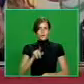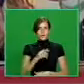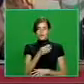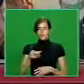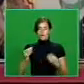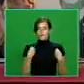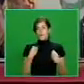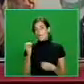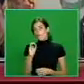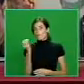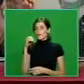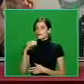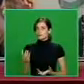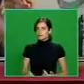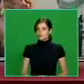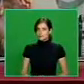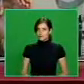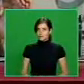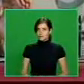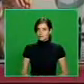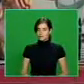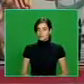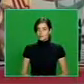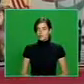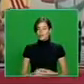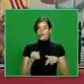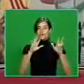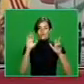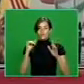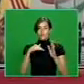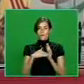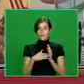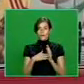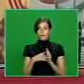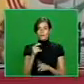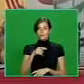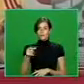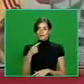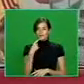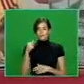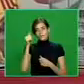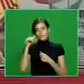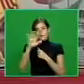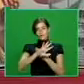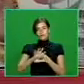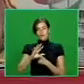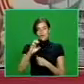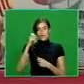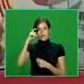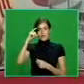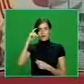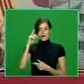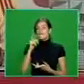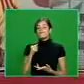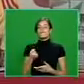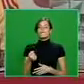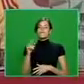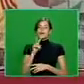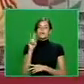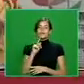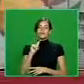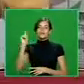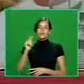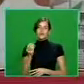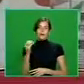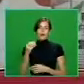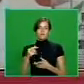o más 800000 habitantes dice el protector de Miranda iagua los valles del tuy y un poco